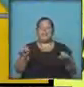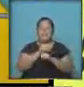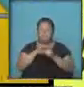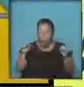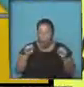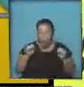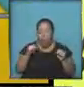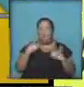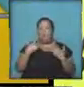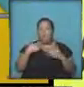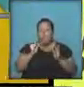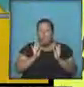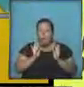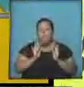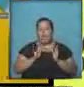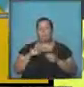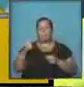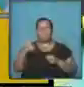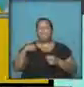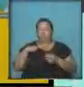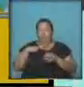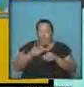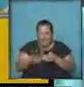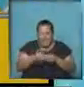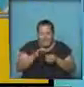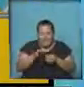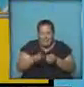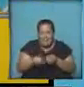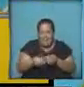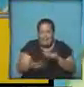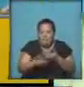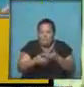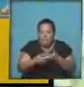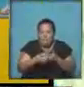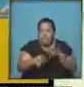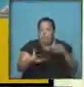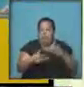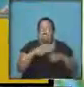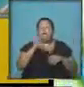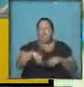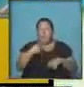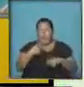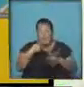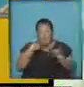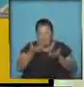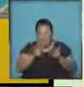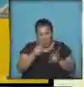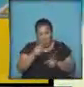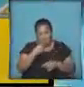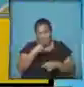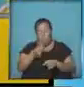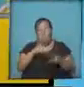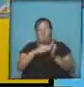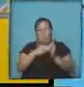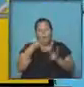explosión se produzca cuando uno todavía está en cercanías de ese artefacto encendido, uh-huh, y produce, como usted bien dijo,